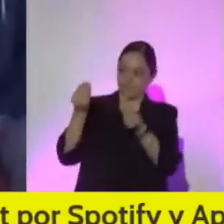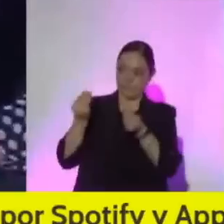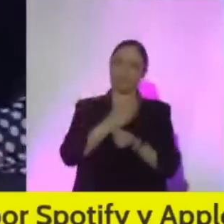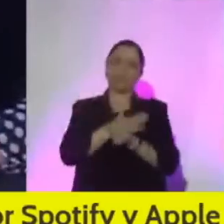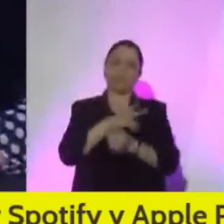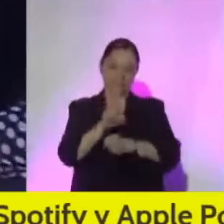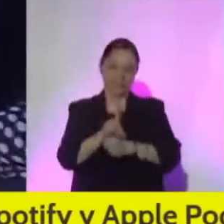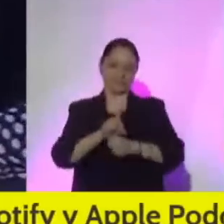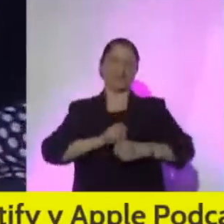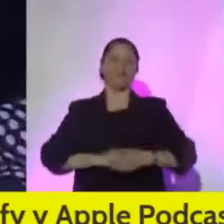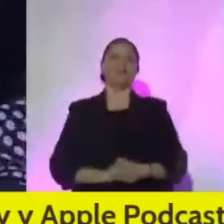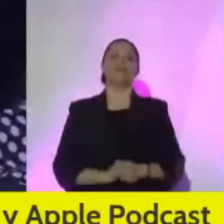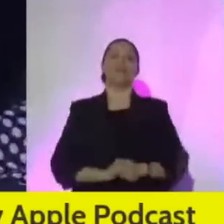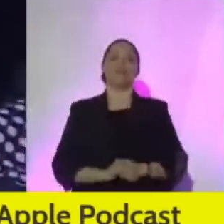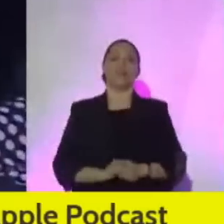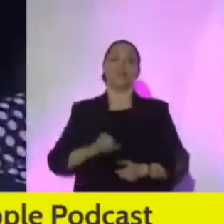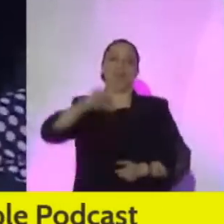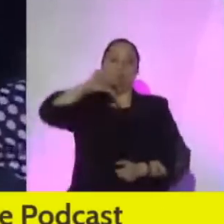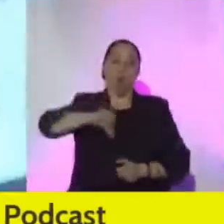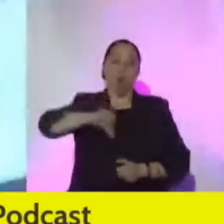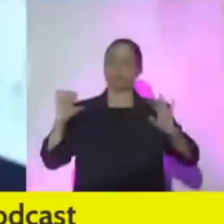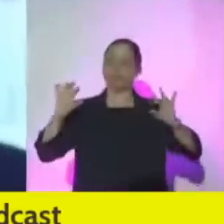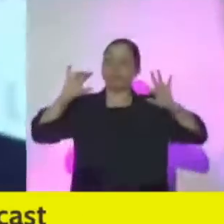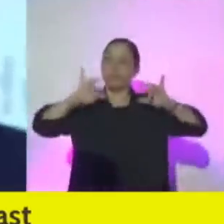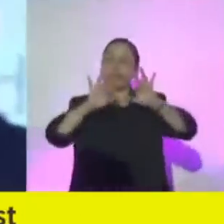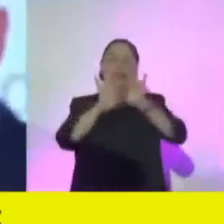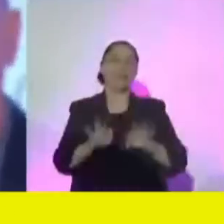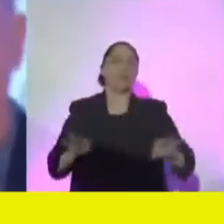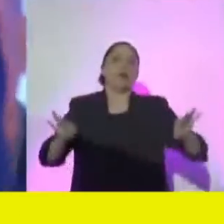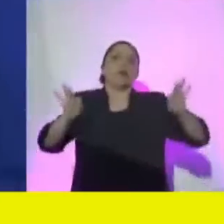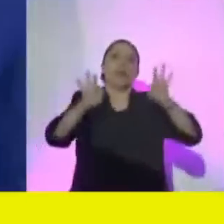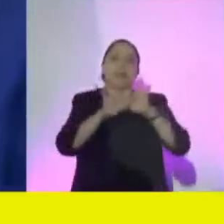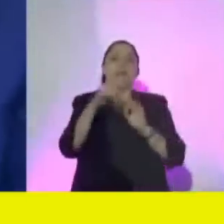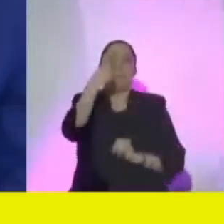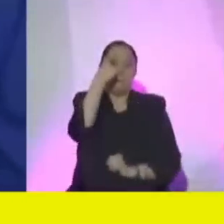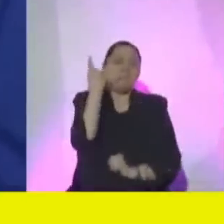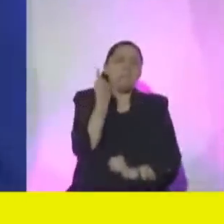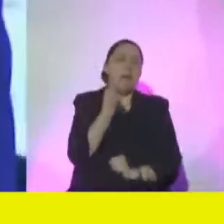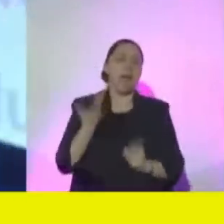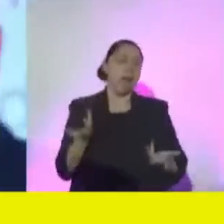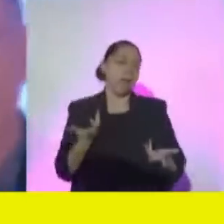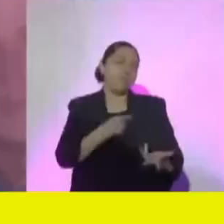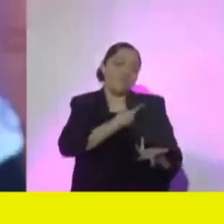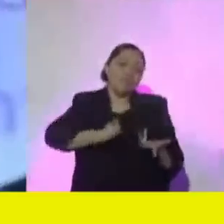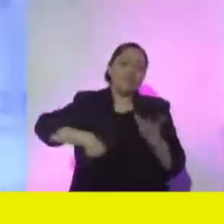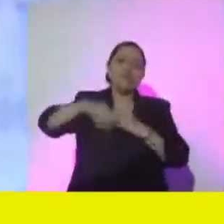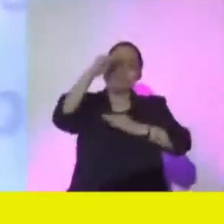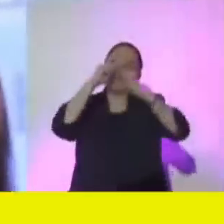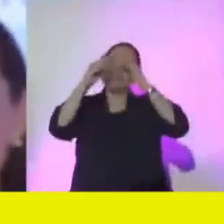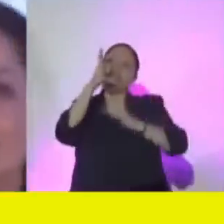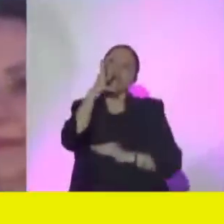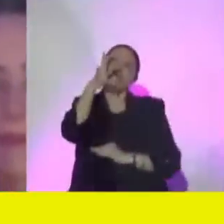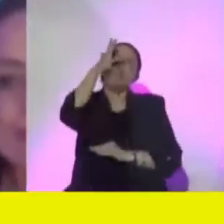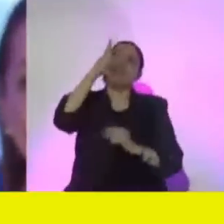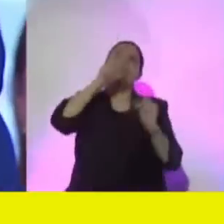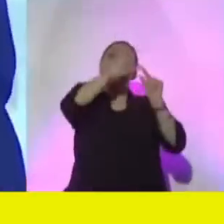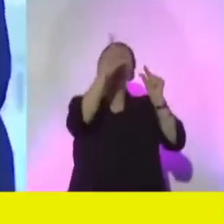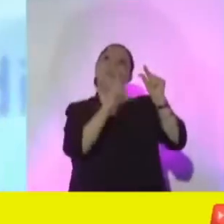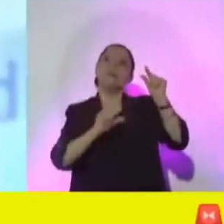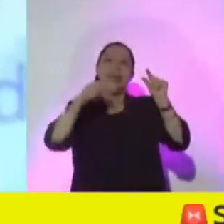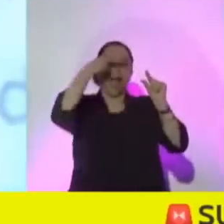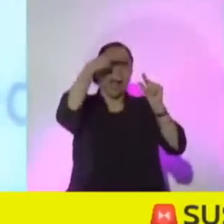evento importantísimo para imaginarnos para imaginarnos a México este es el lugar para